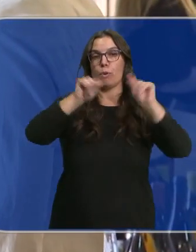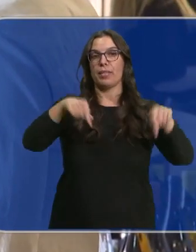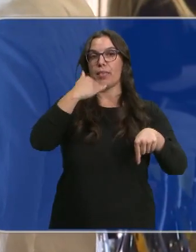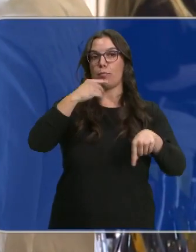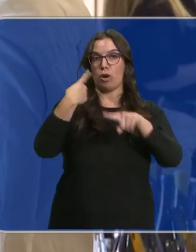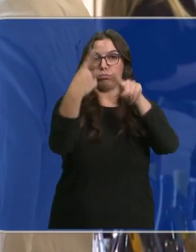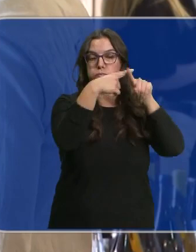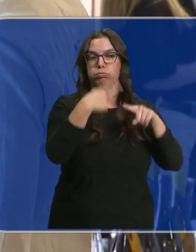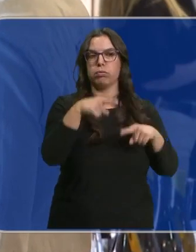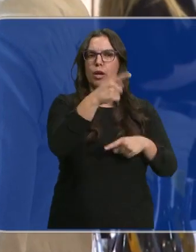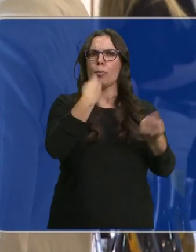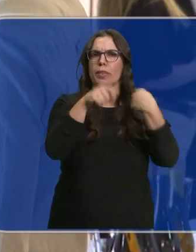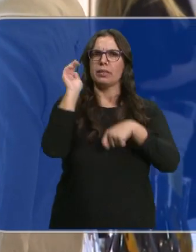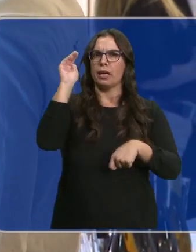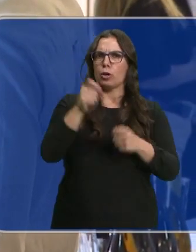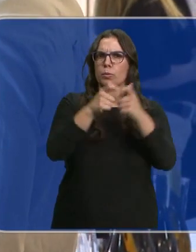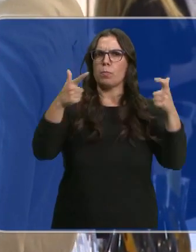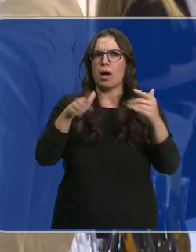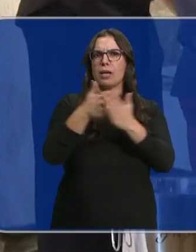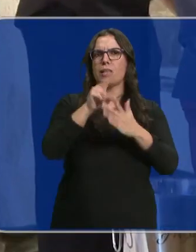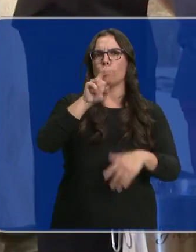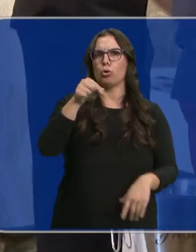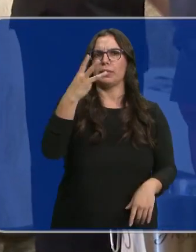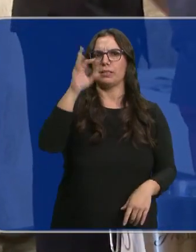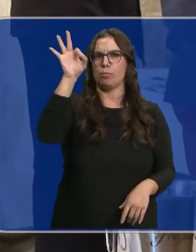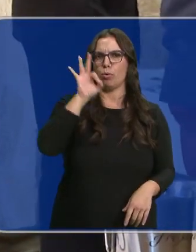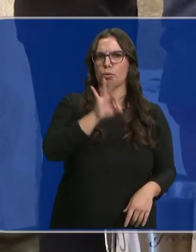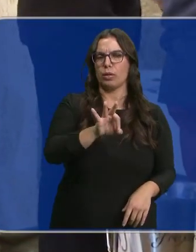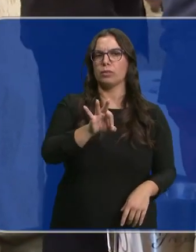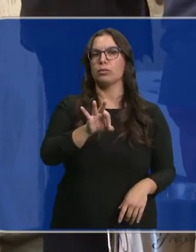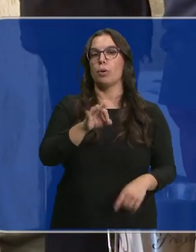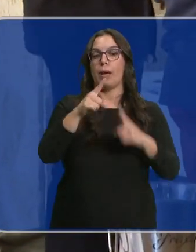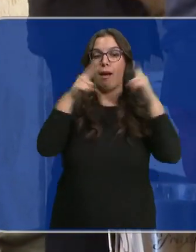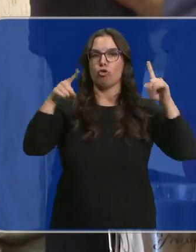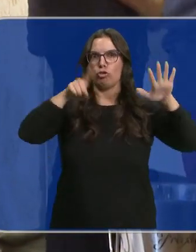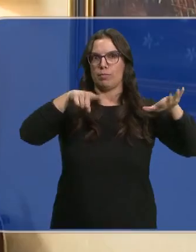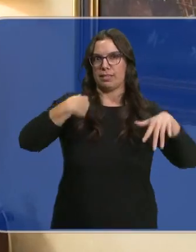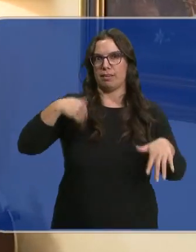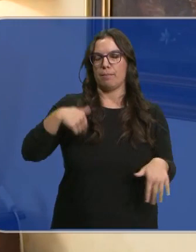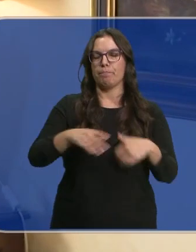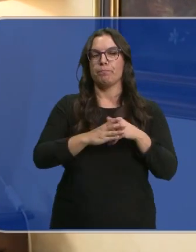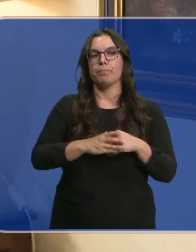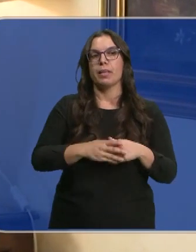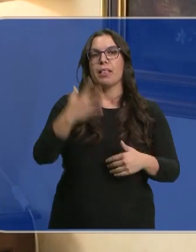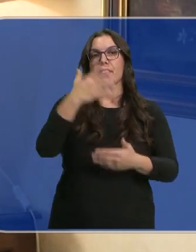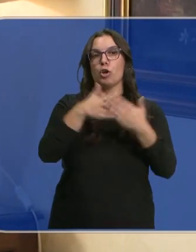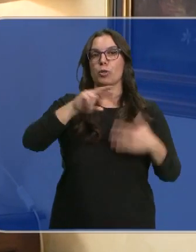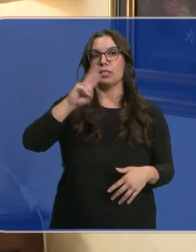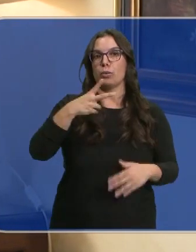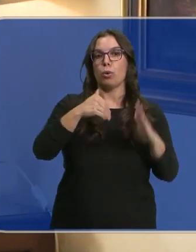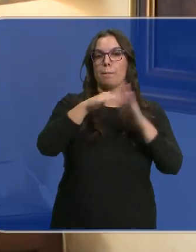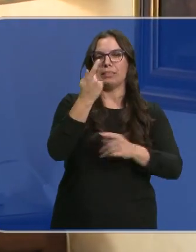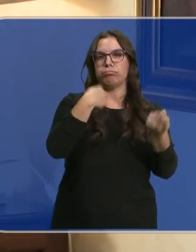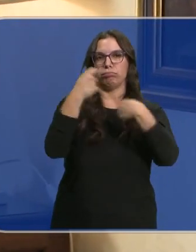de Zamora están aumentando sus exportaciones hasta un 2,3% en los 6 primeros meses de este año. Son más de 5 millones de euros los que